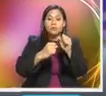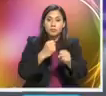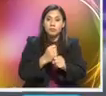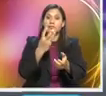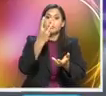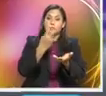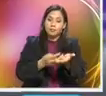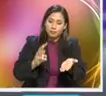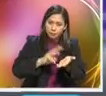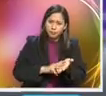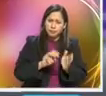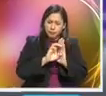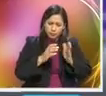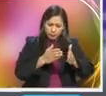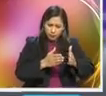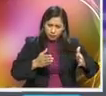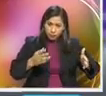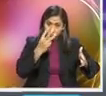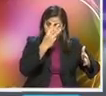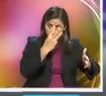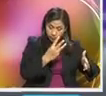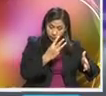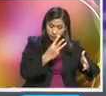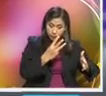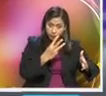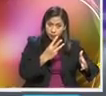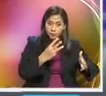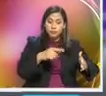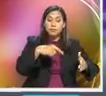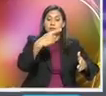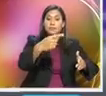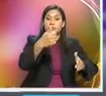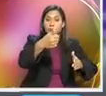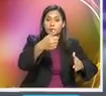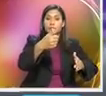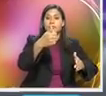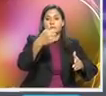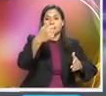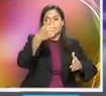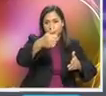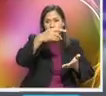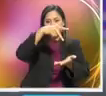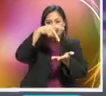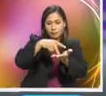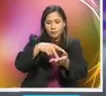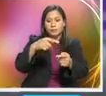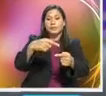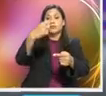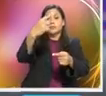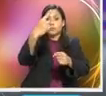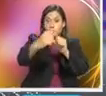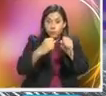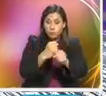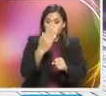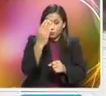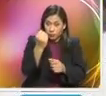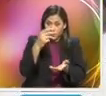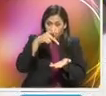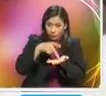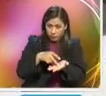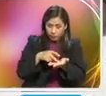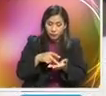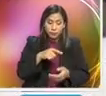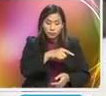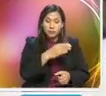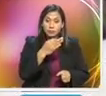si nació de 3, a los 6 tiene que tener 6 kilos y al año tiene que pesar 9. Si al año o a los 6